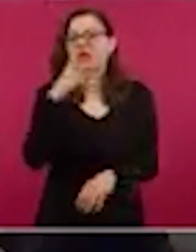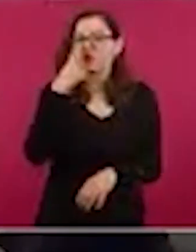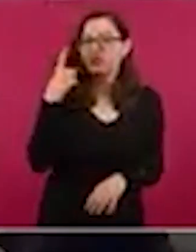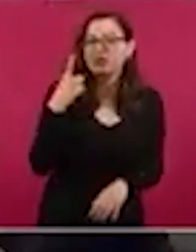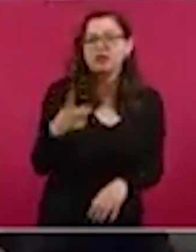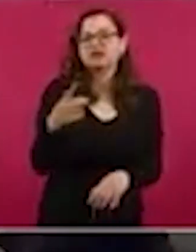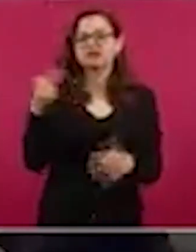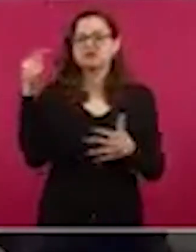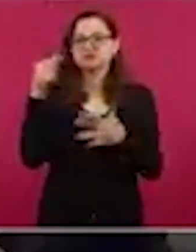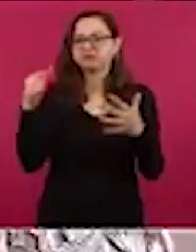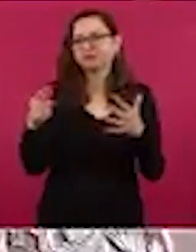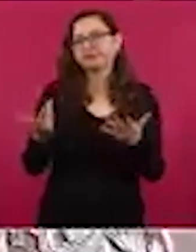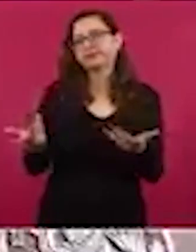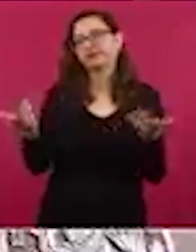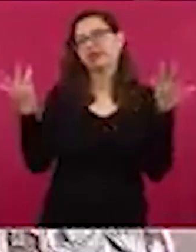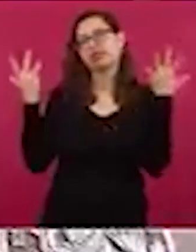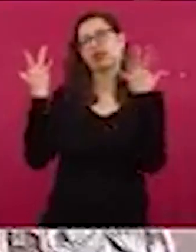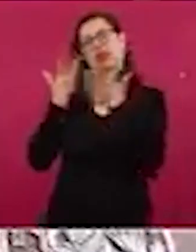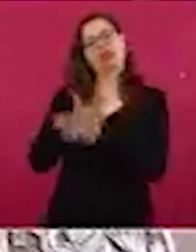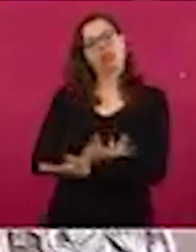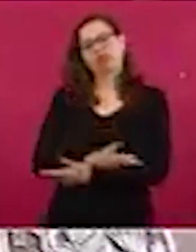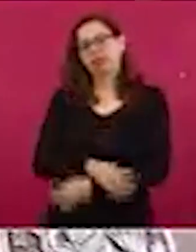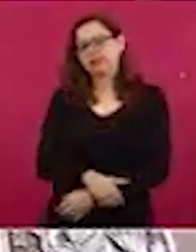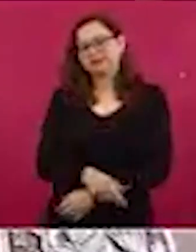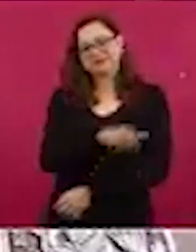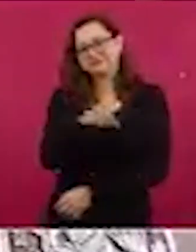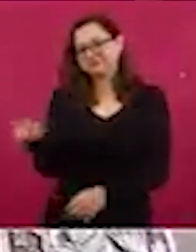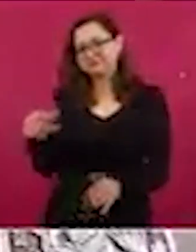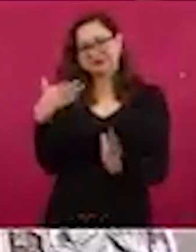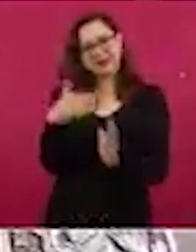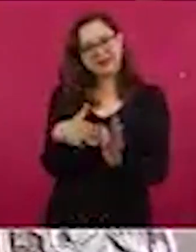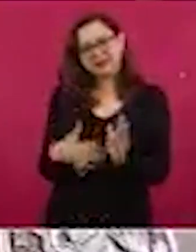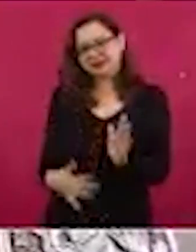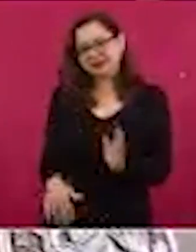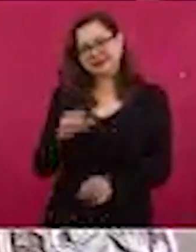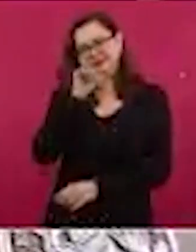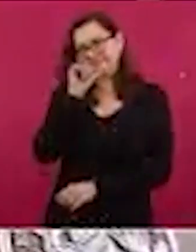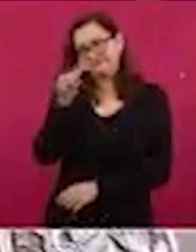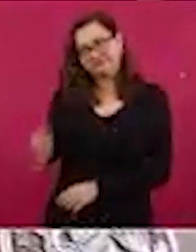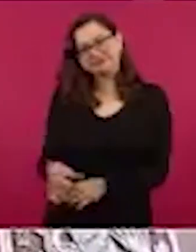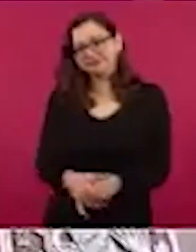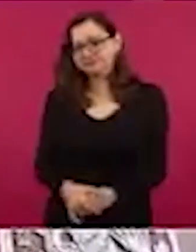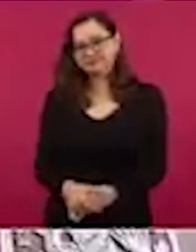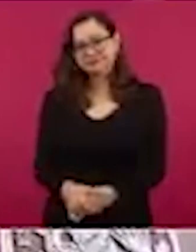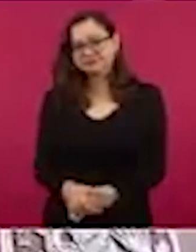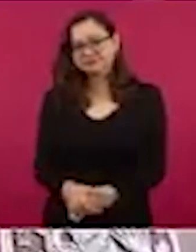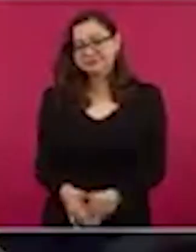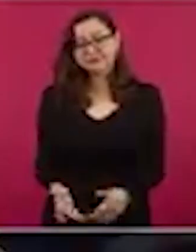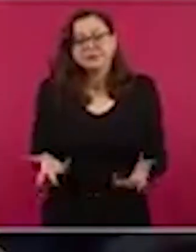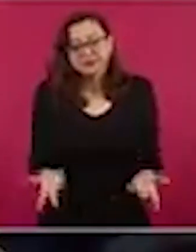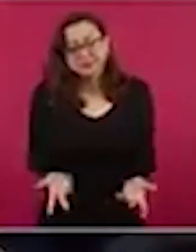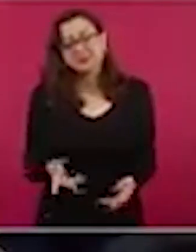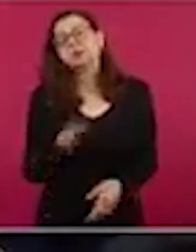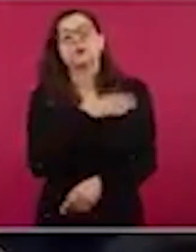en más de una década de uso de la herramienta de espionaje en el país. Su teléfono celular ha sido infectado varias veces, tan